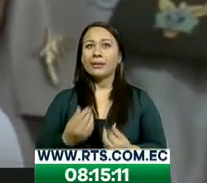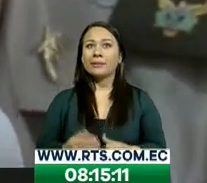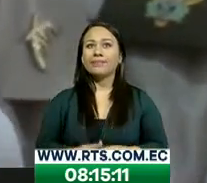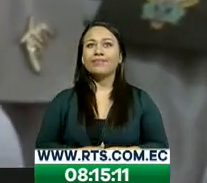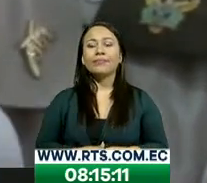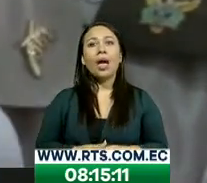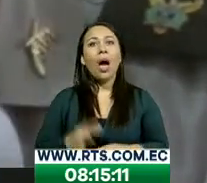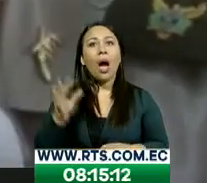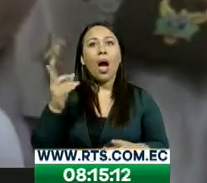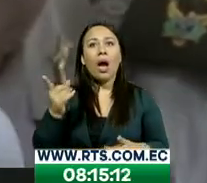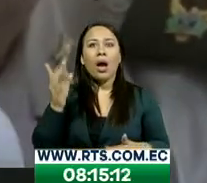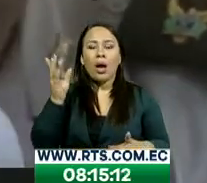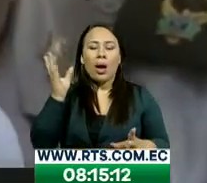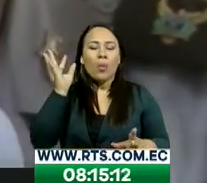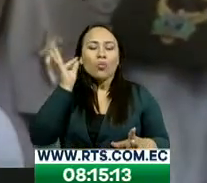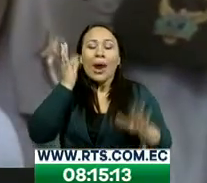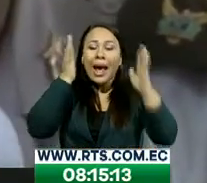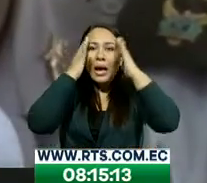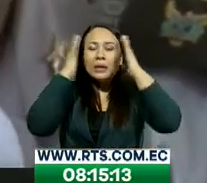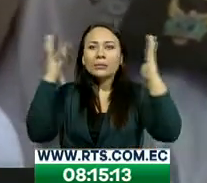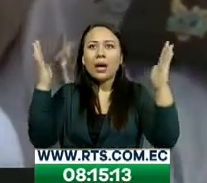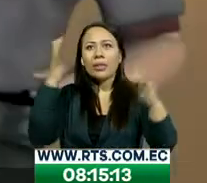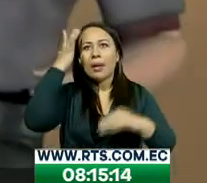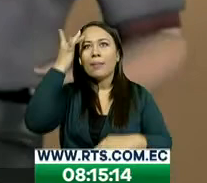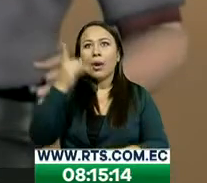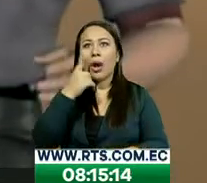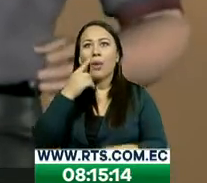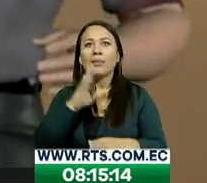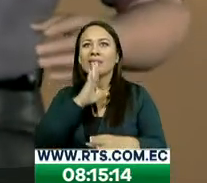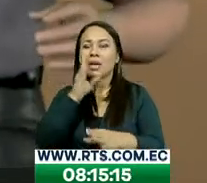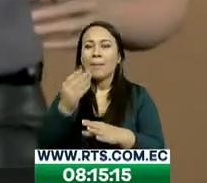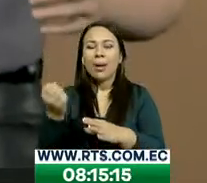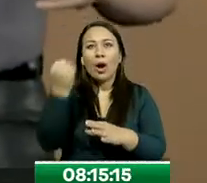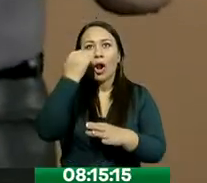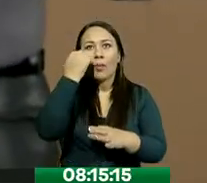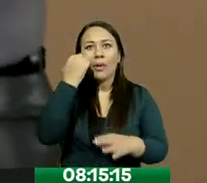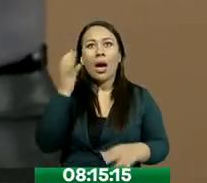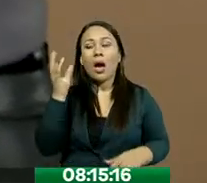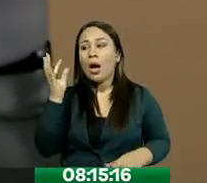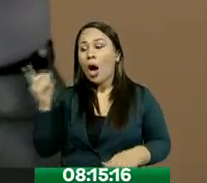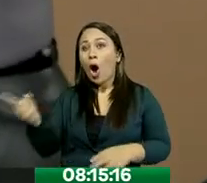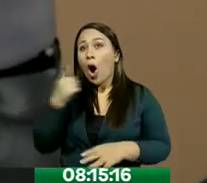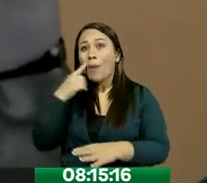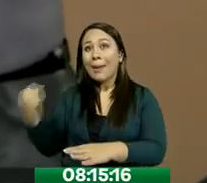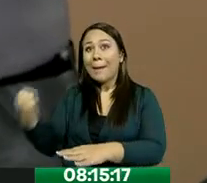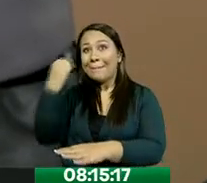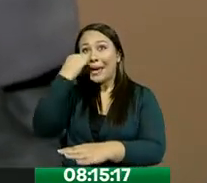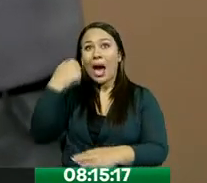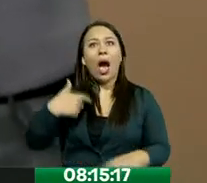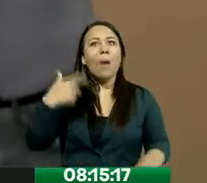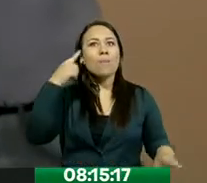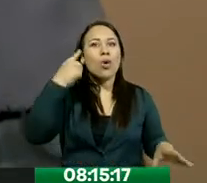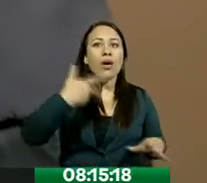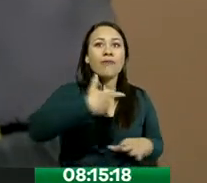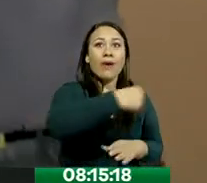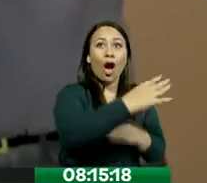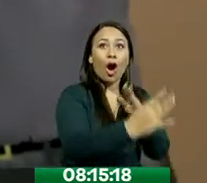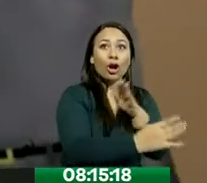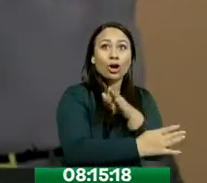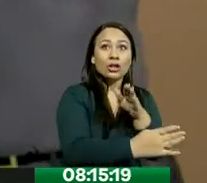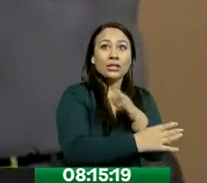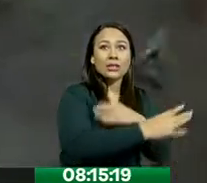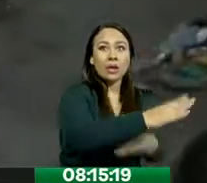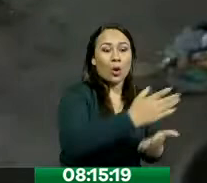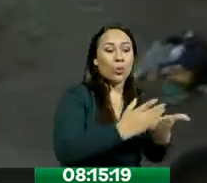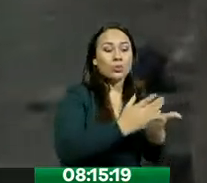a la señora y la señora, de acuerdo a esto, fue a la cocina, cogió el cuchillo y se lo avanzó al señor para causarle esa herida y producir